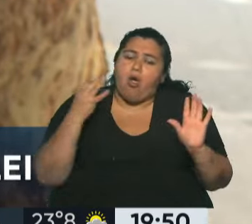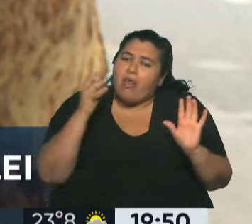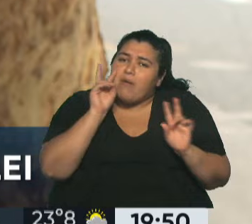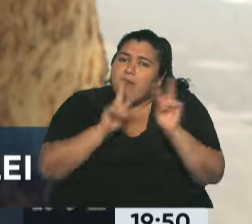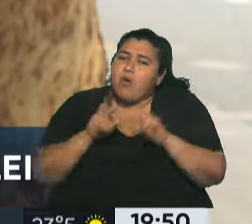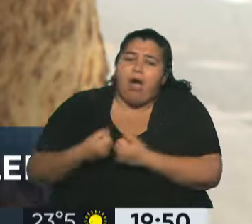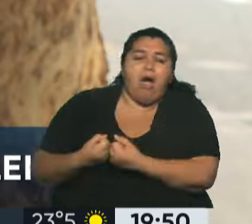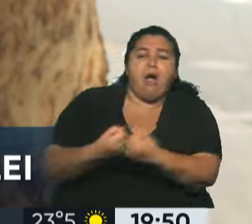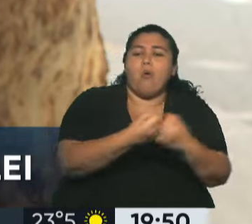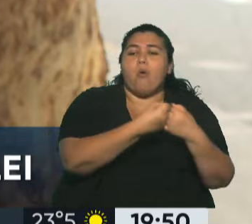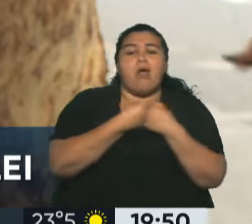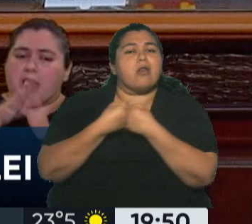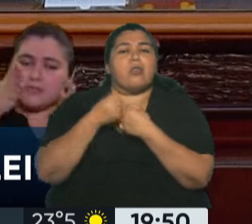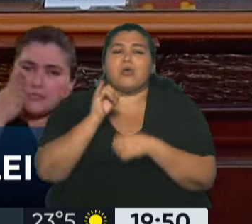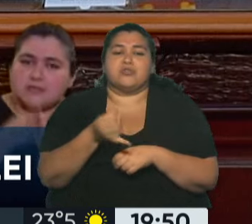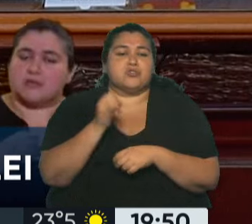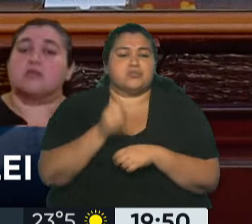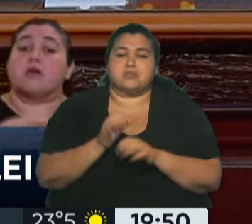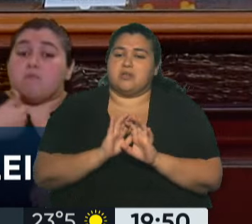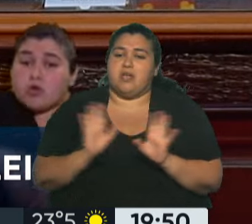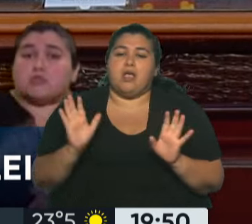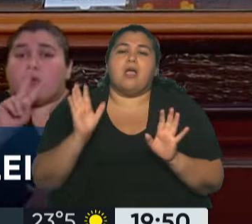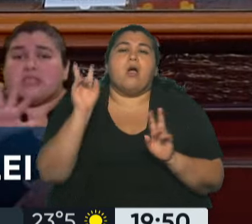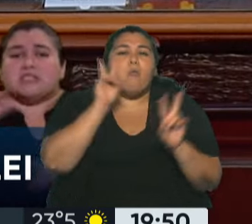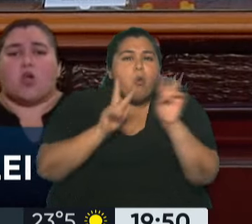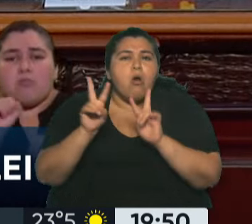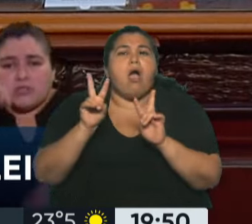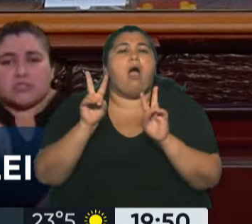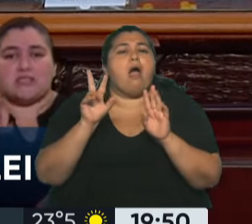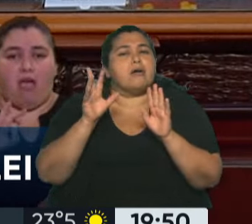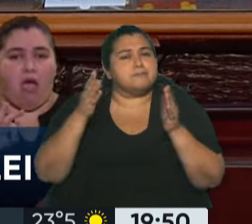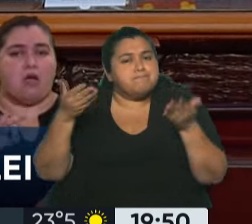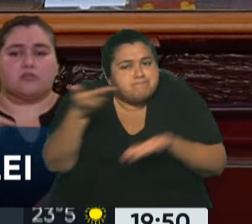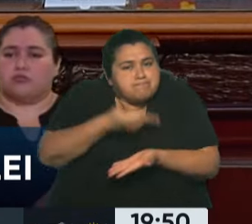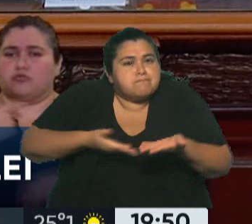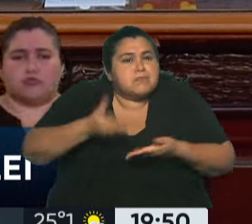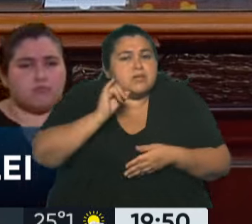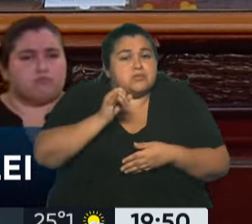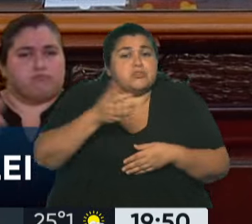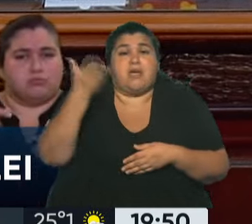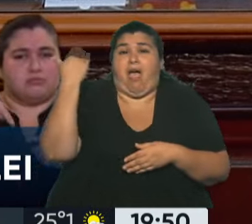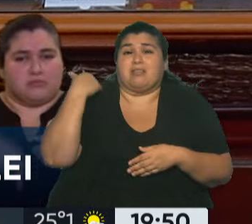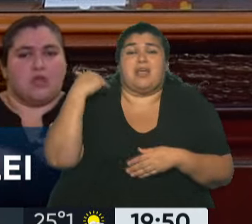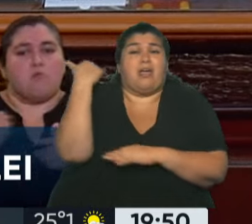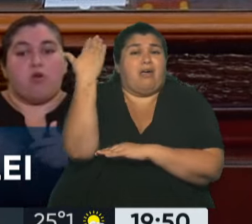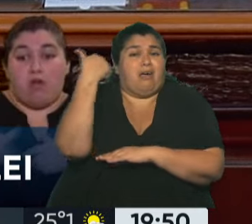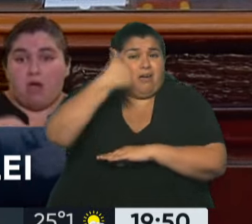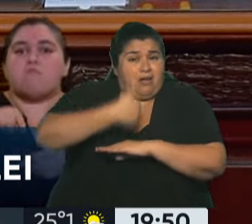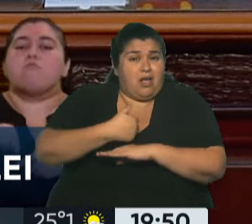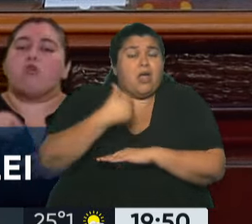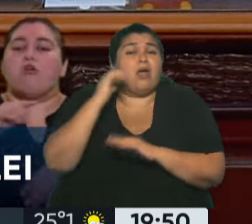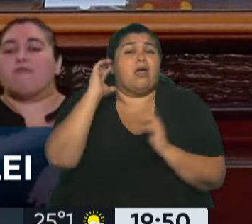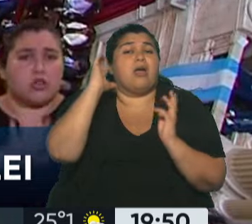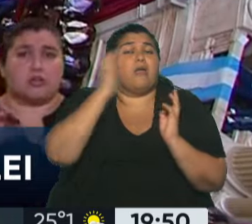acuerdo, a un mejor clima. Creo que la convocatoria del presidente el otro día va en dirección